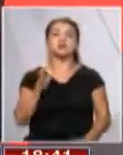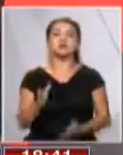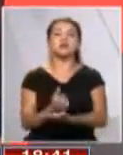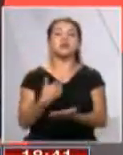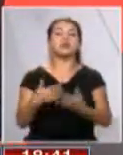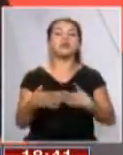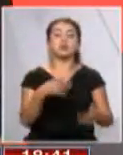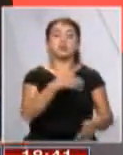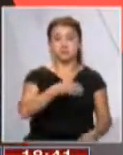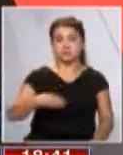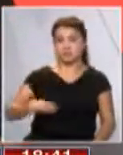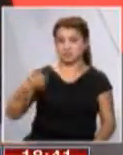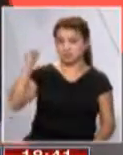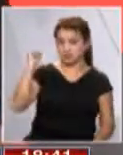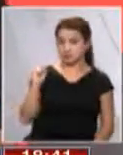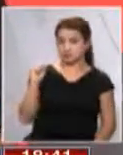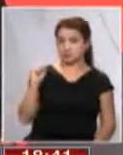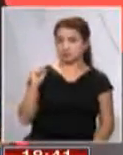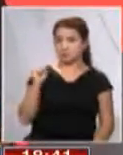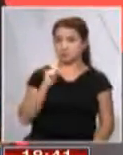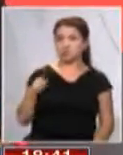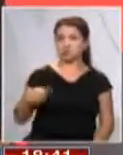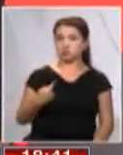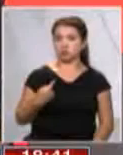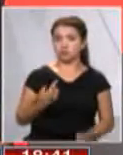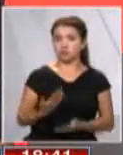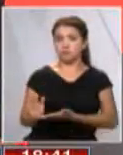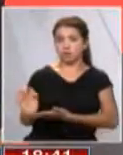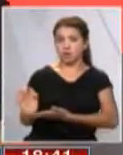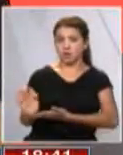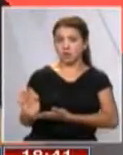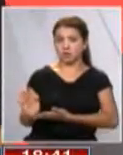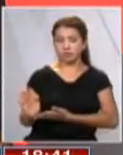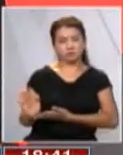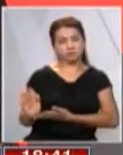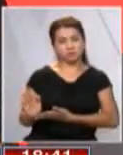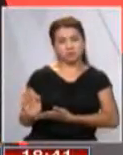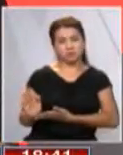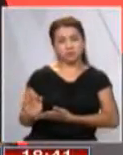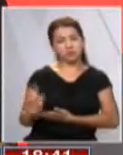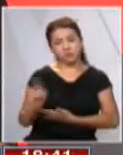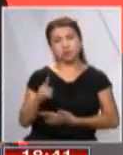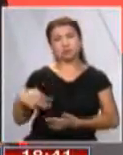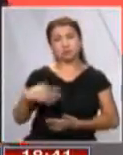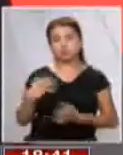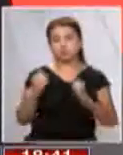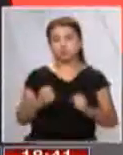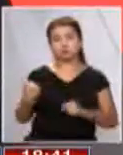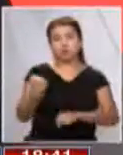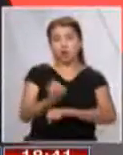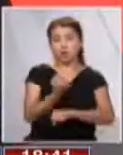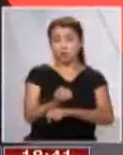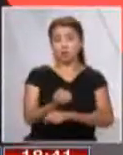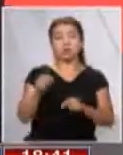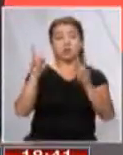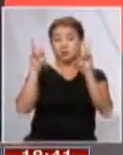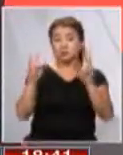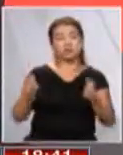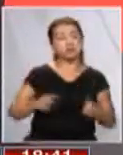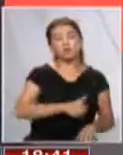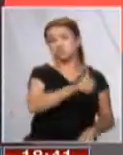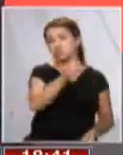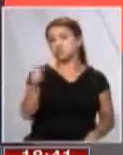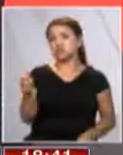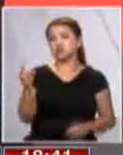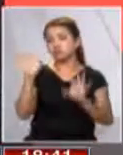gobierno anterior entonces quedar arbitrariamente marginado de poder aportar porque finalmente esto es un tema transversal esto no